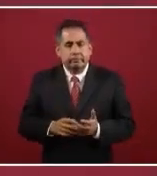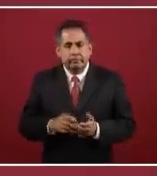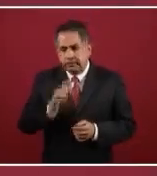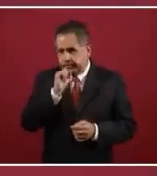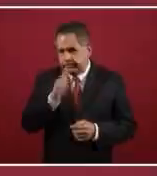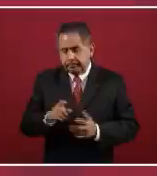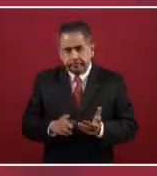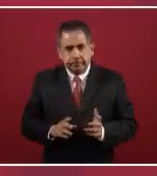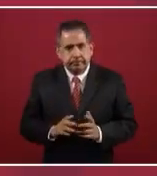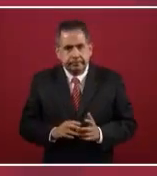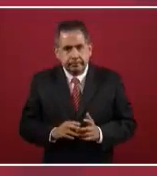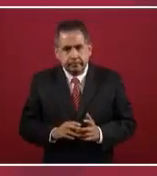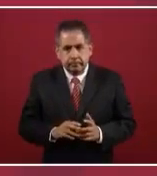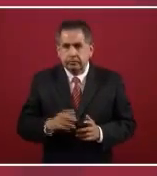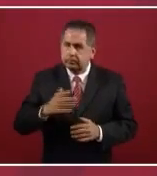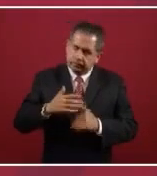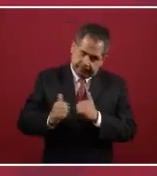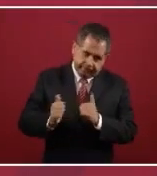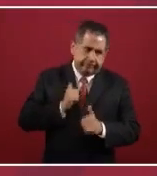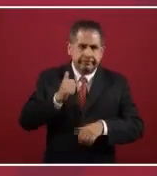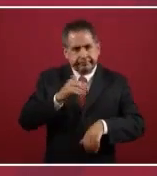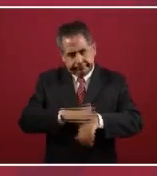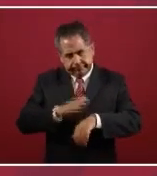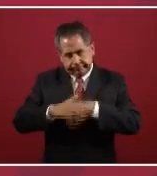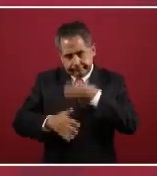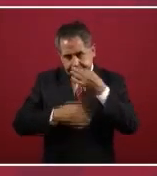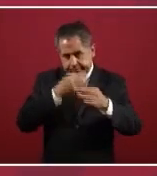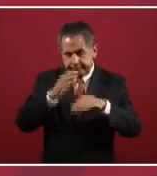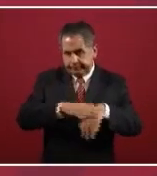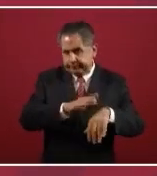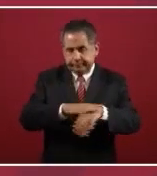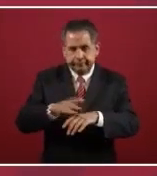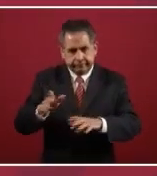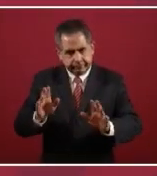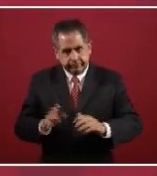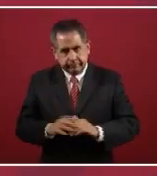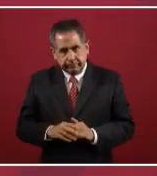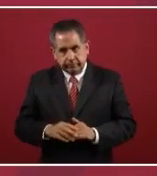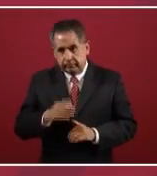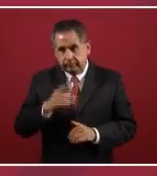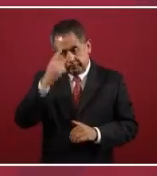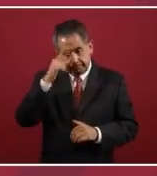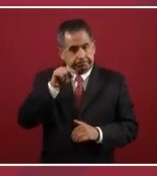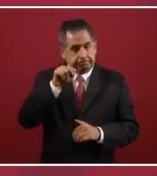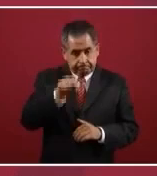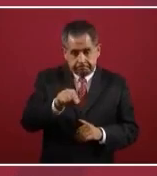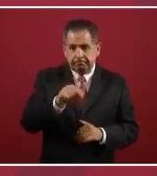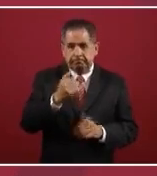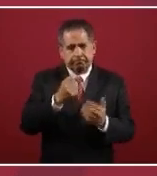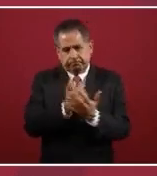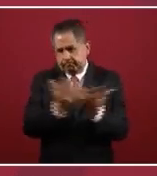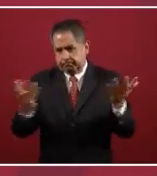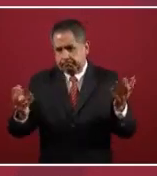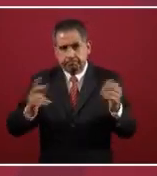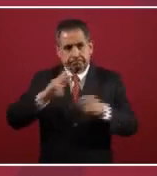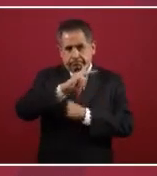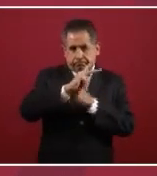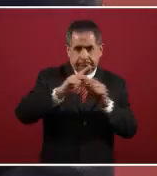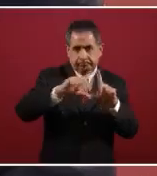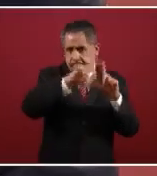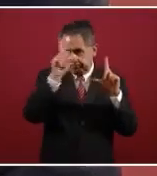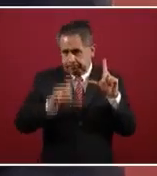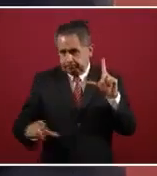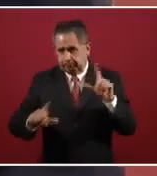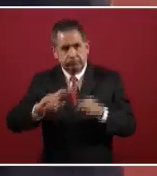también quiero aprovechar para decirlo, y esto aplica para todo el país y para todas